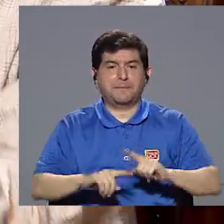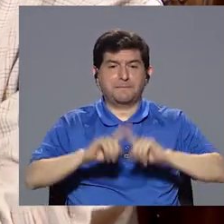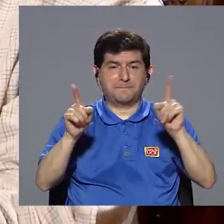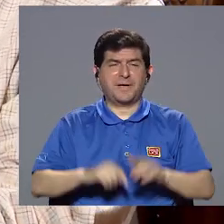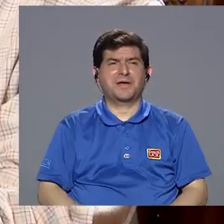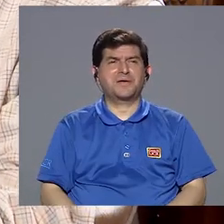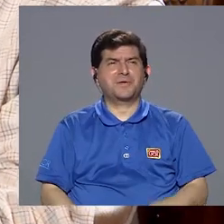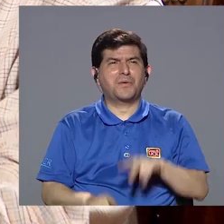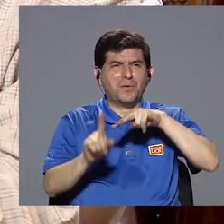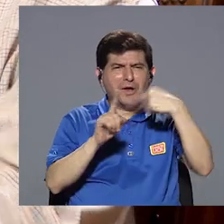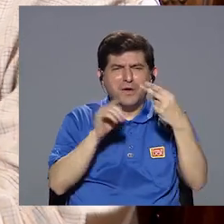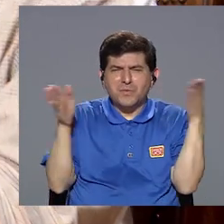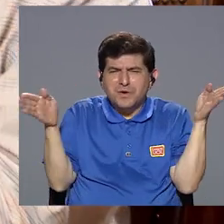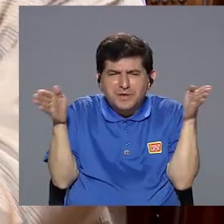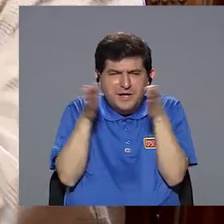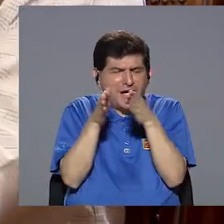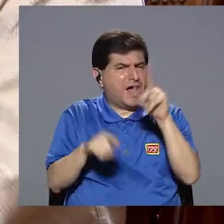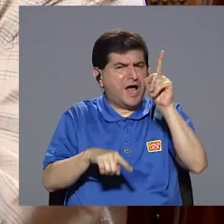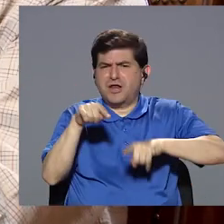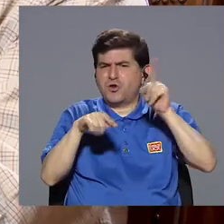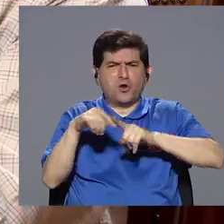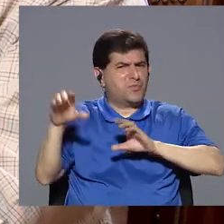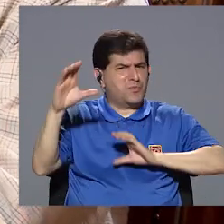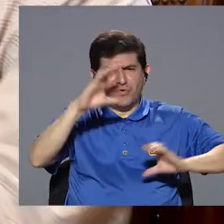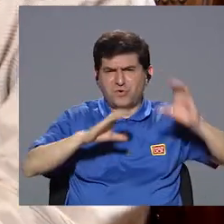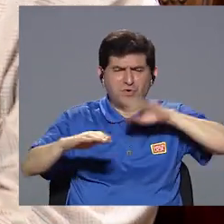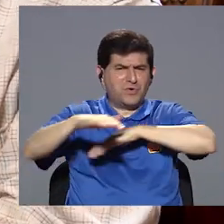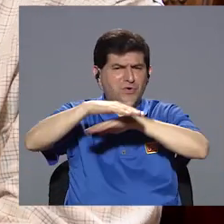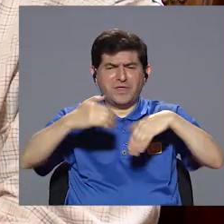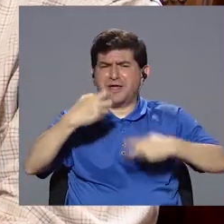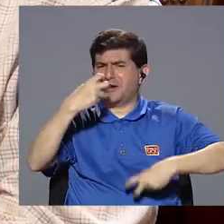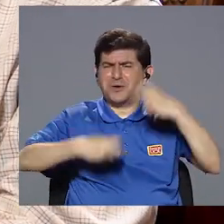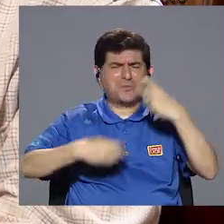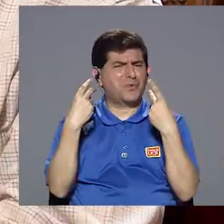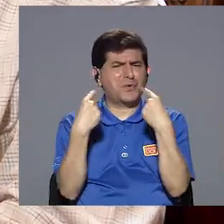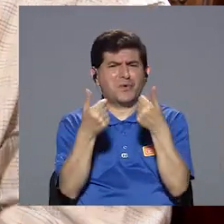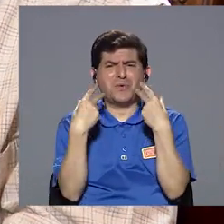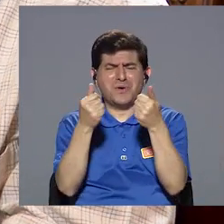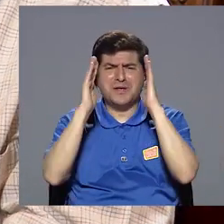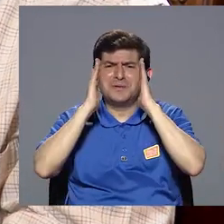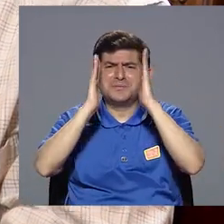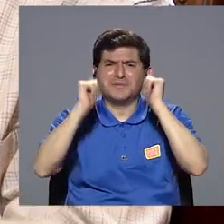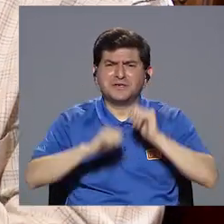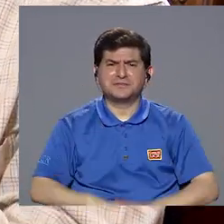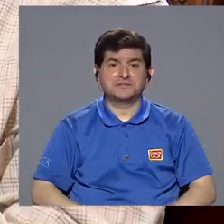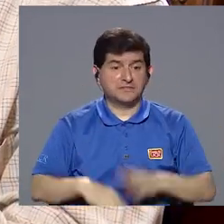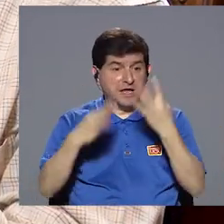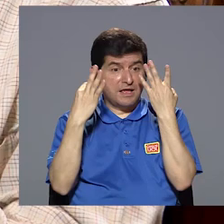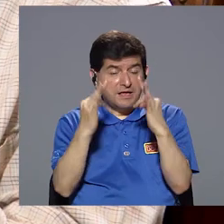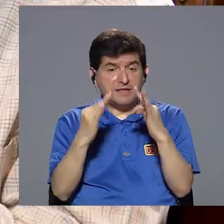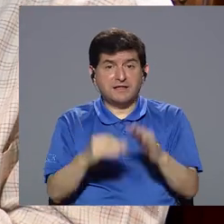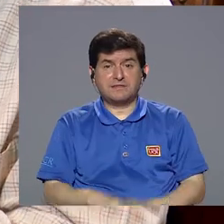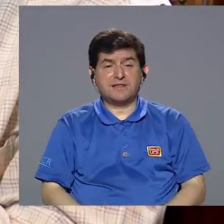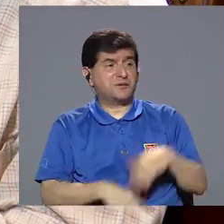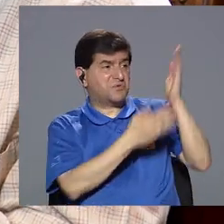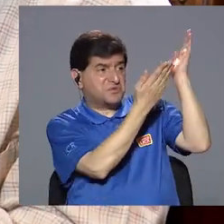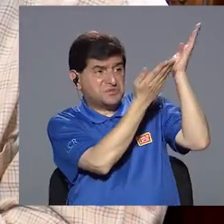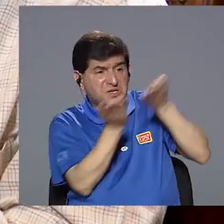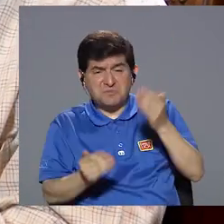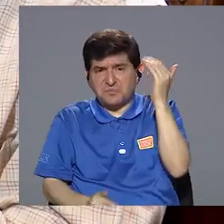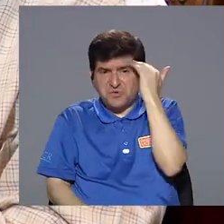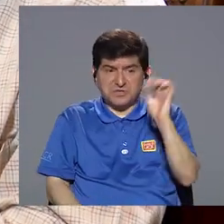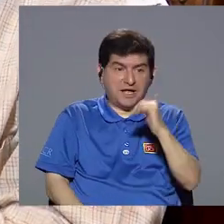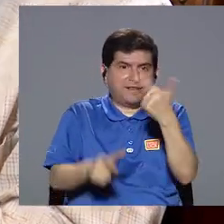reduccionista decimos no no podemos hacer ciencia básica porque tenemos muchos problemas inmediatos que atender y pretendemos importar el